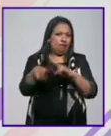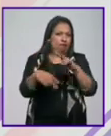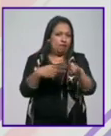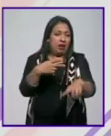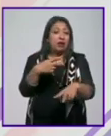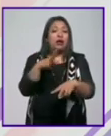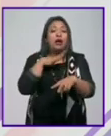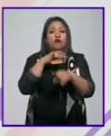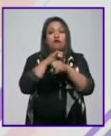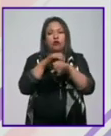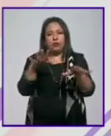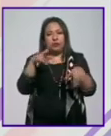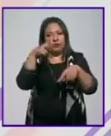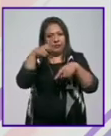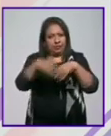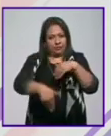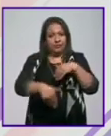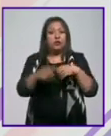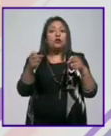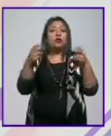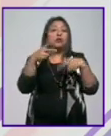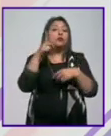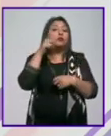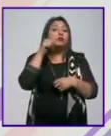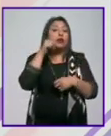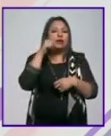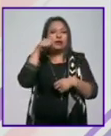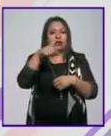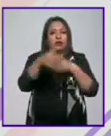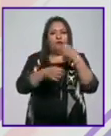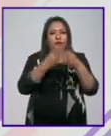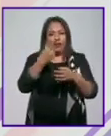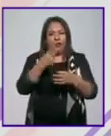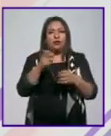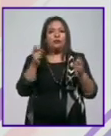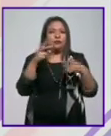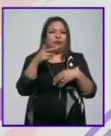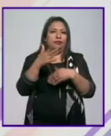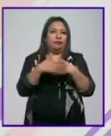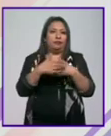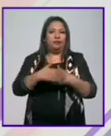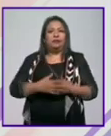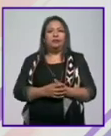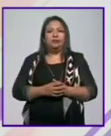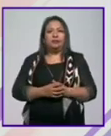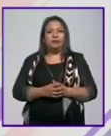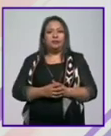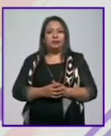perder. Con esta información nos vamos y los esperamos mañana aquí en Noticias 22. Hasta gracias. La próxima.